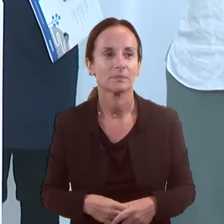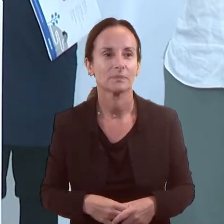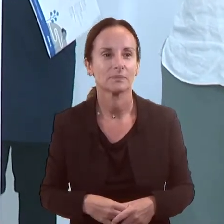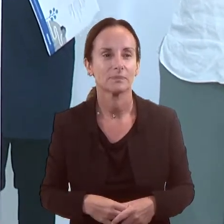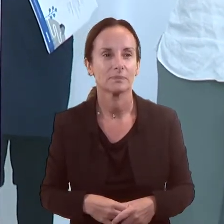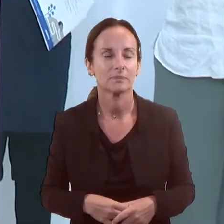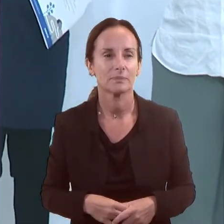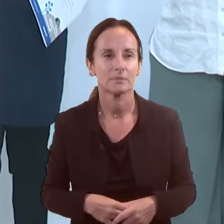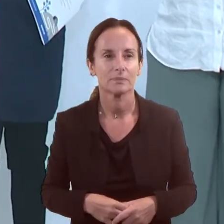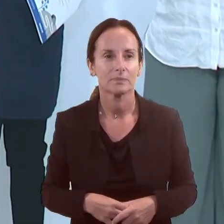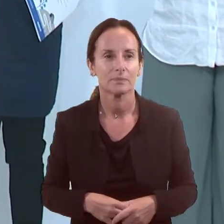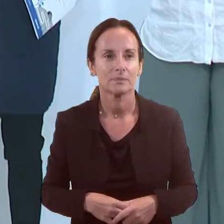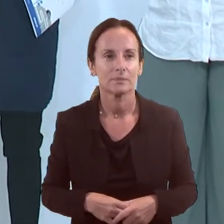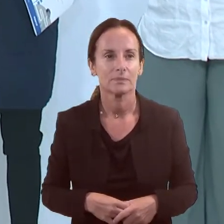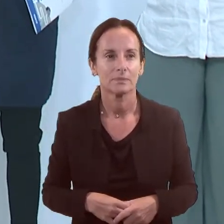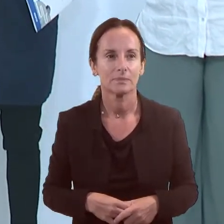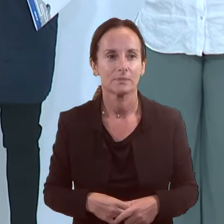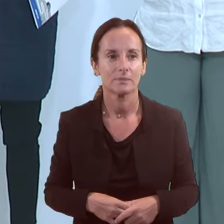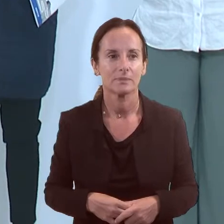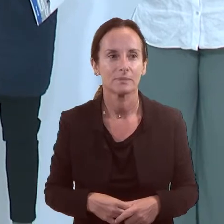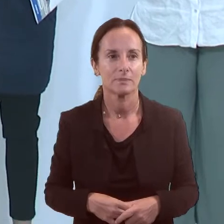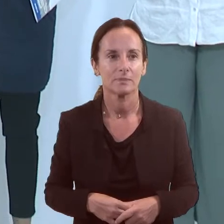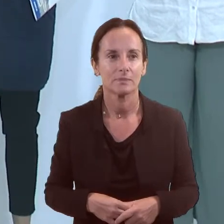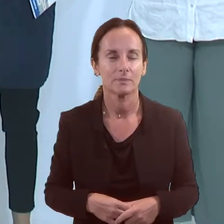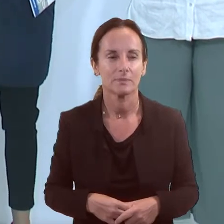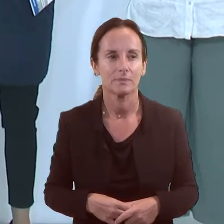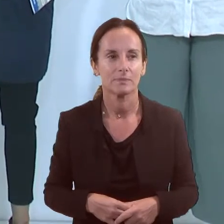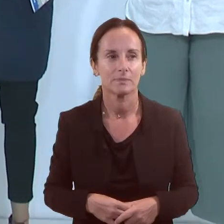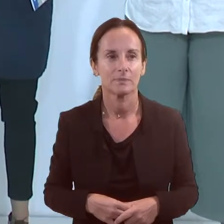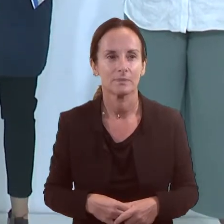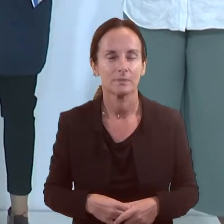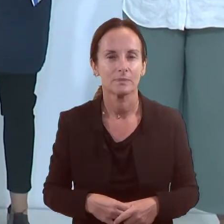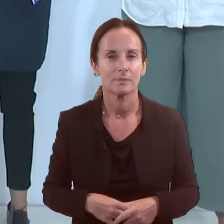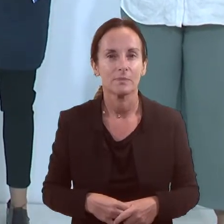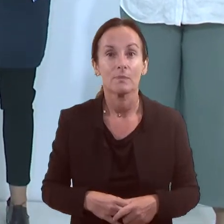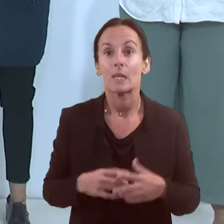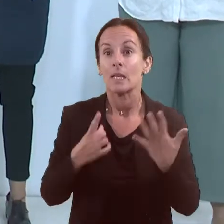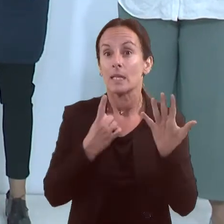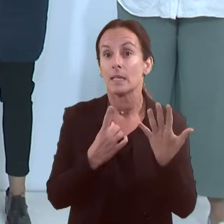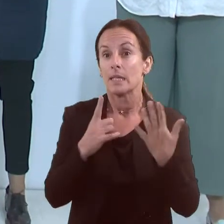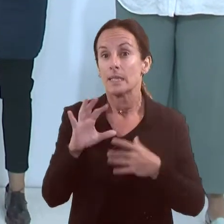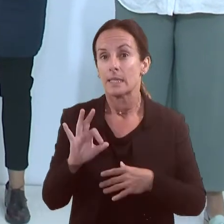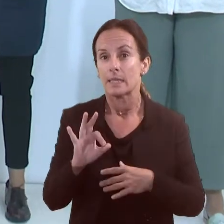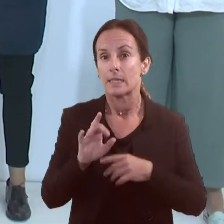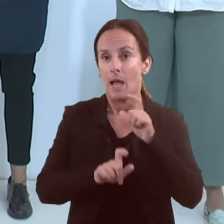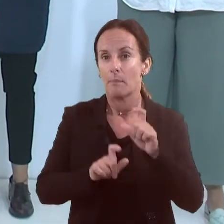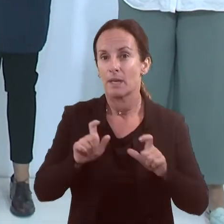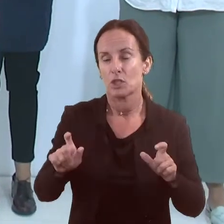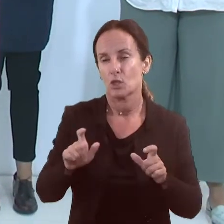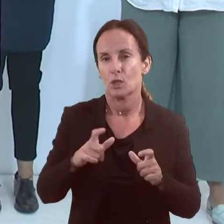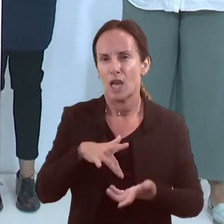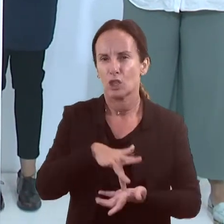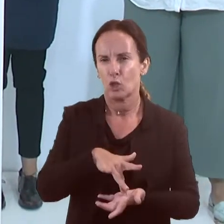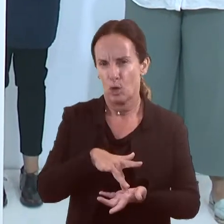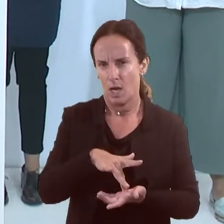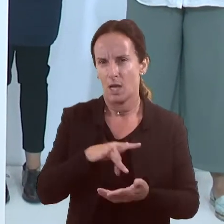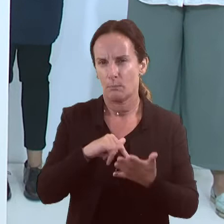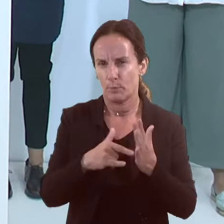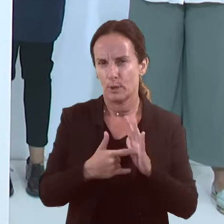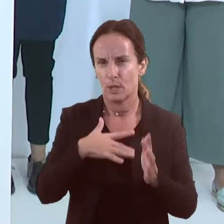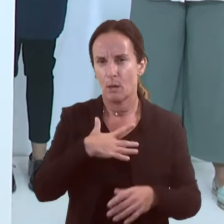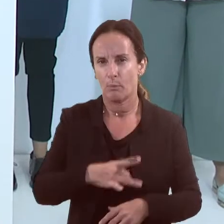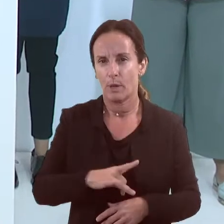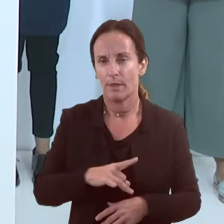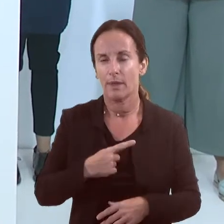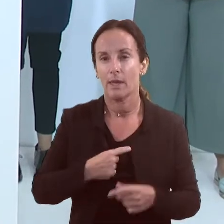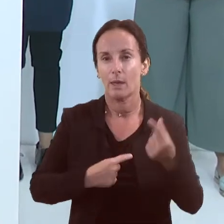Sí, en relación a esto, solo una última pregunta. Eran 160 personas que se supone que pueden beneficiarse del proyecto y el